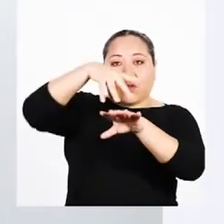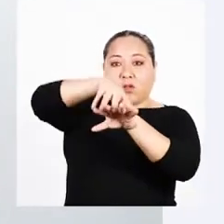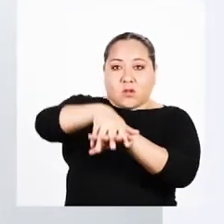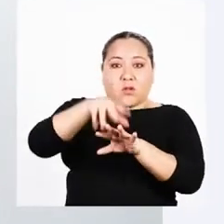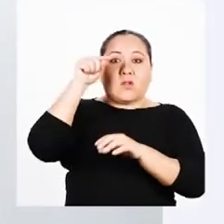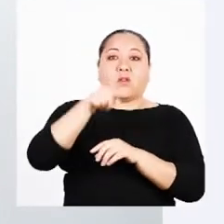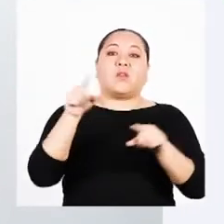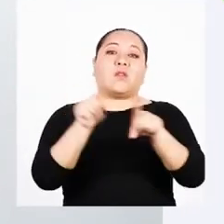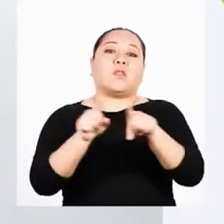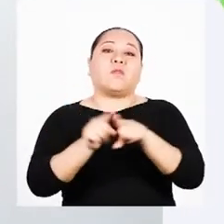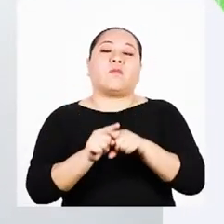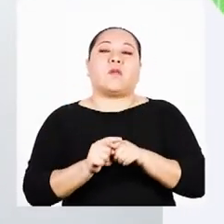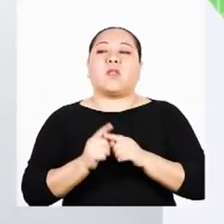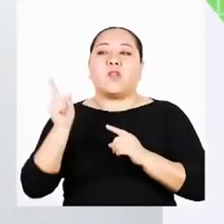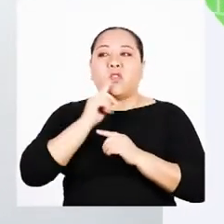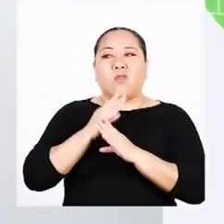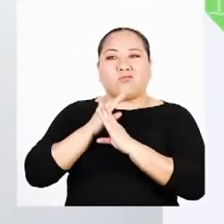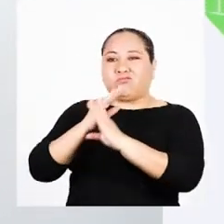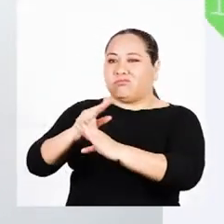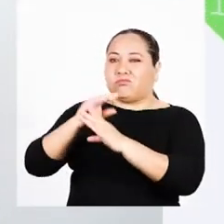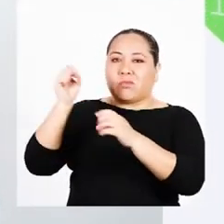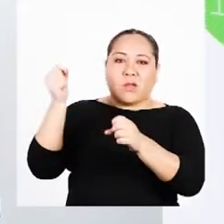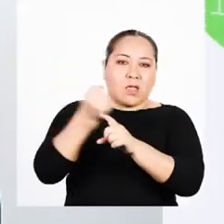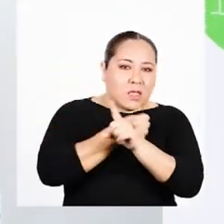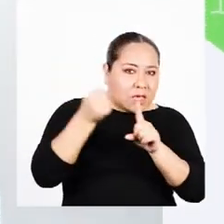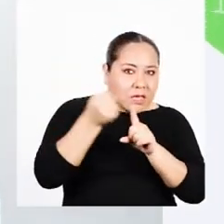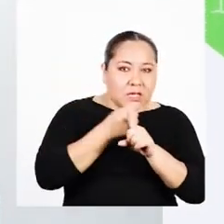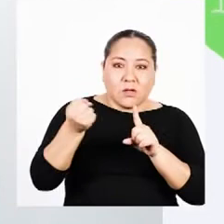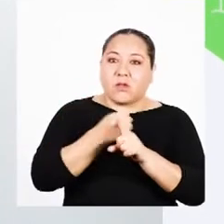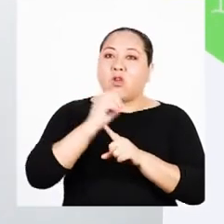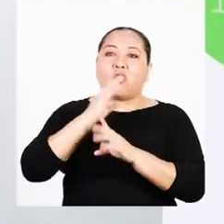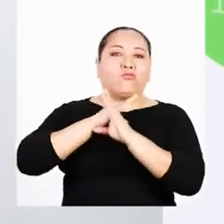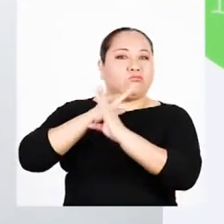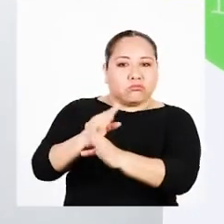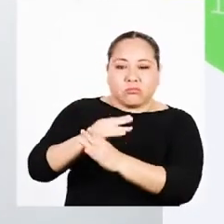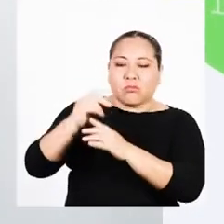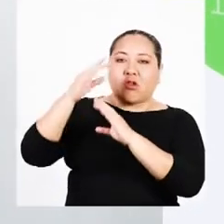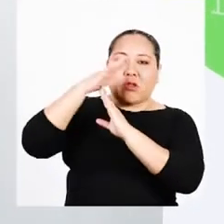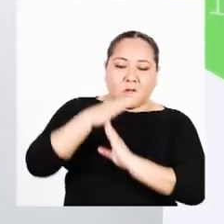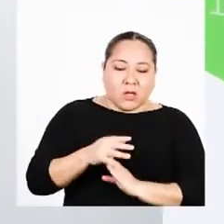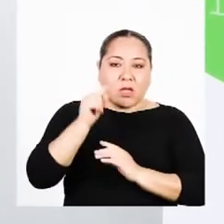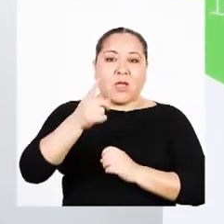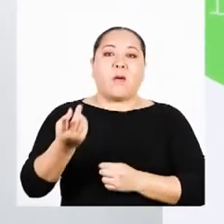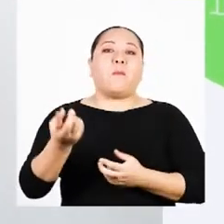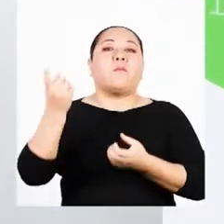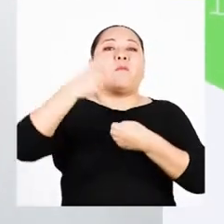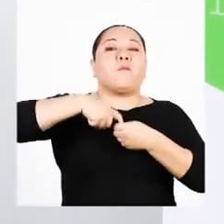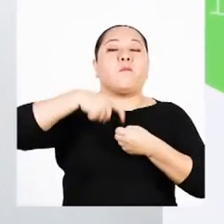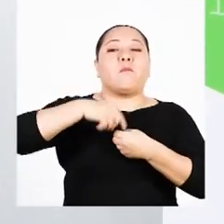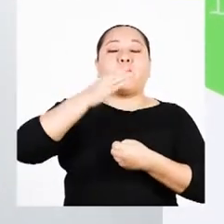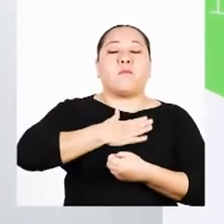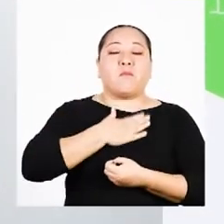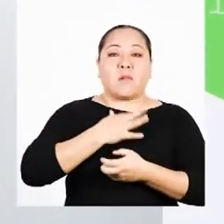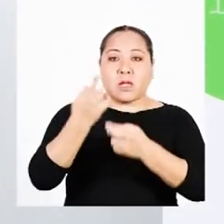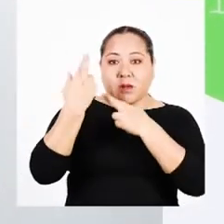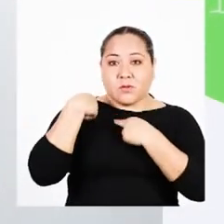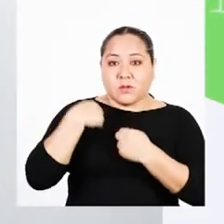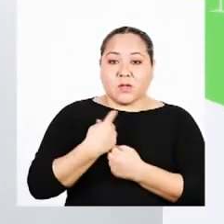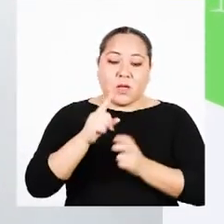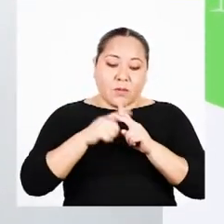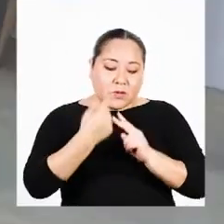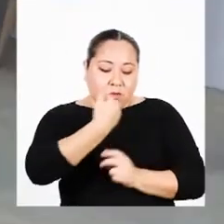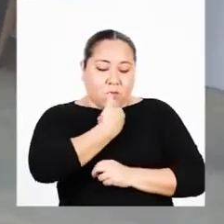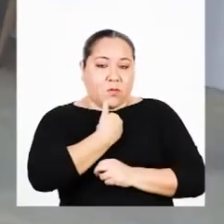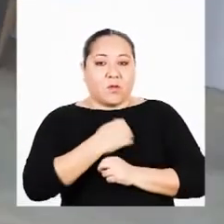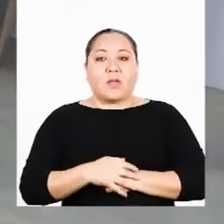sea inclusivo y esté en contra de la discriminación y la violencia es parte de nuestra responsabilidad y podemos empezar por nosotros